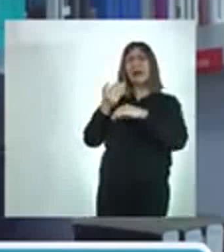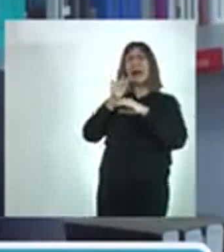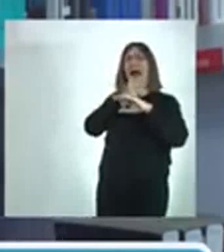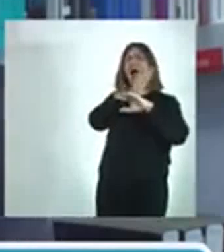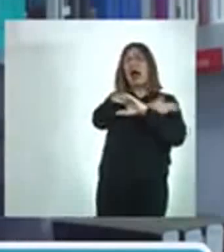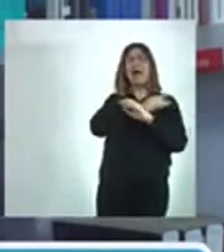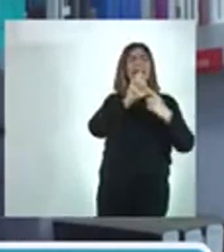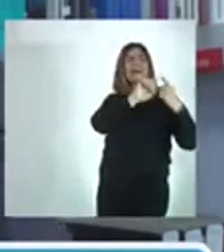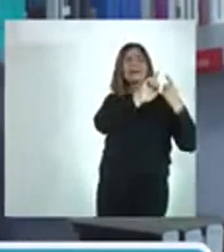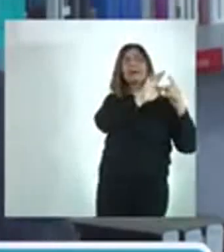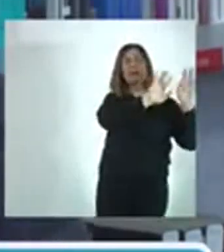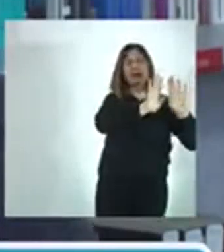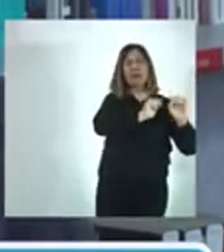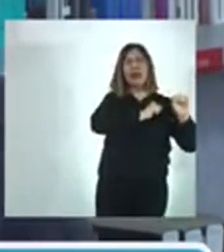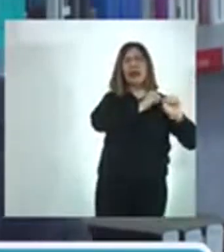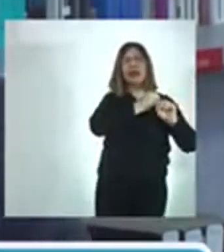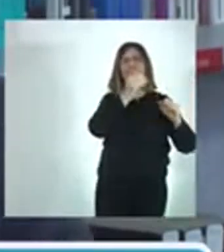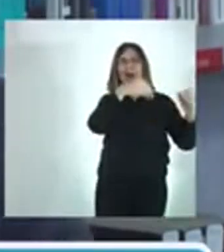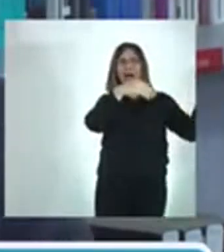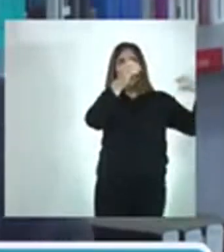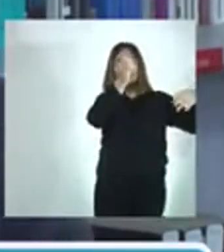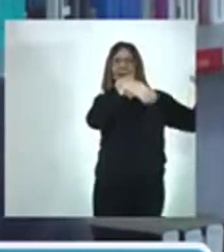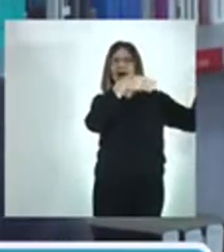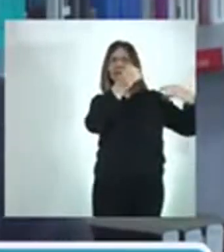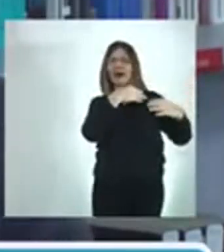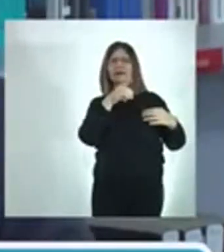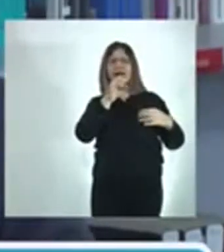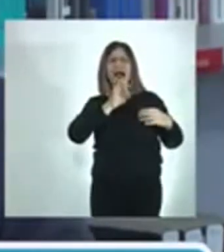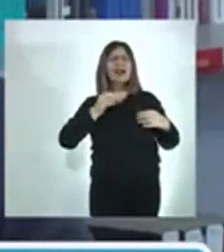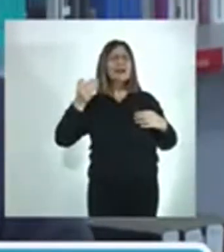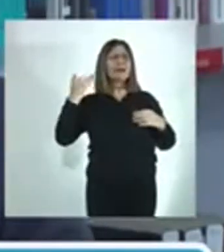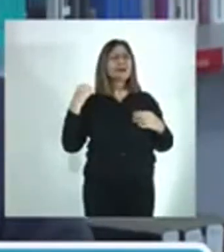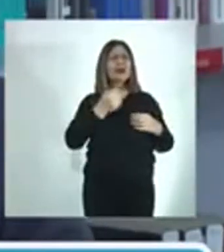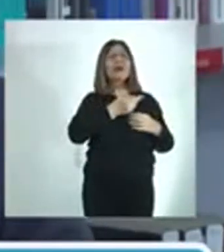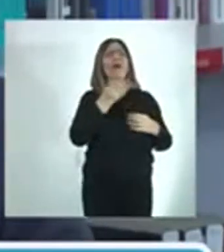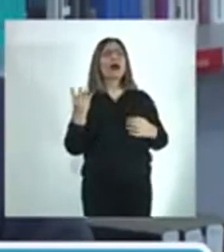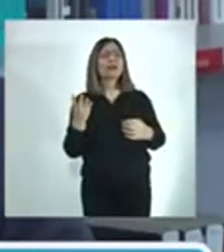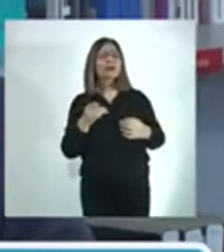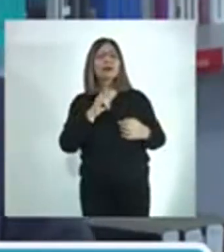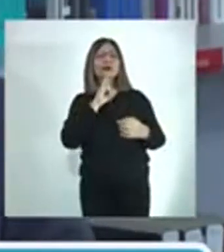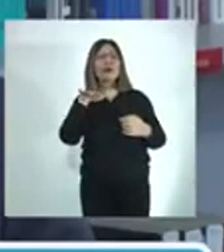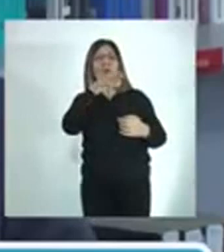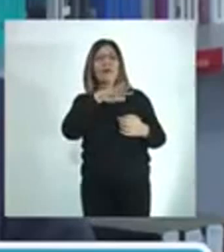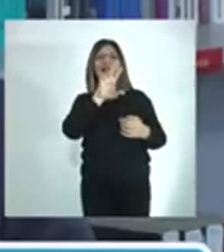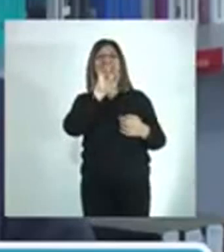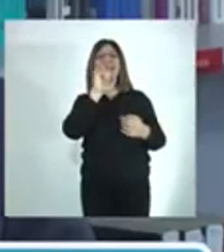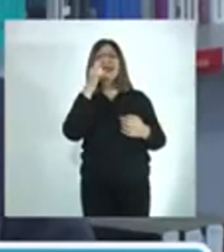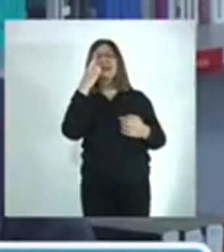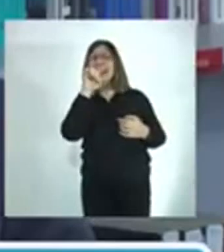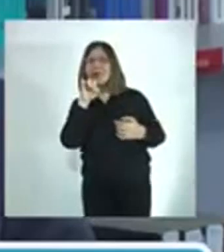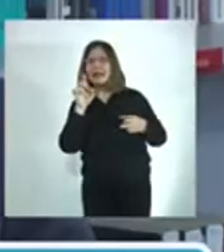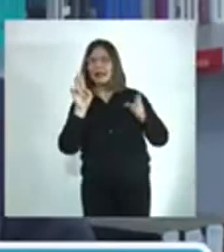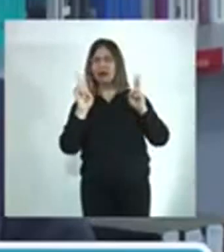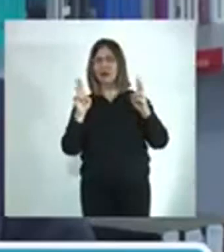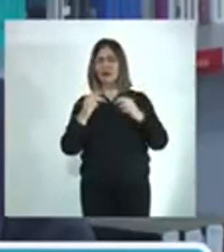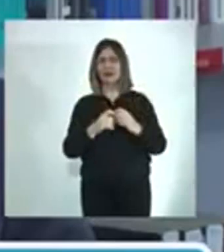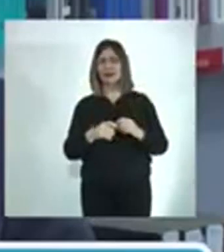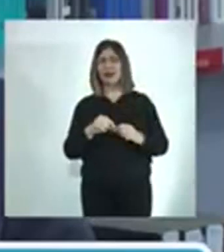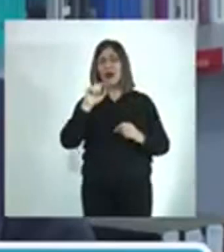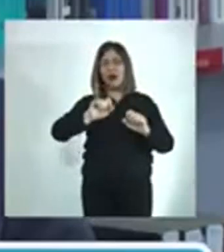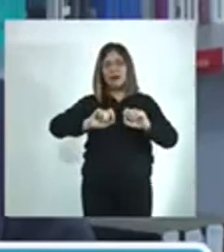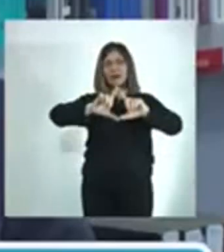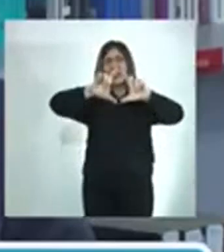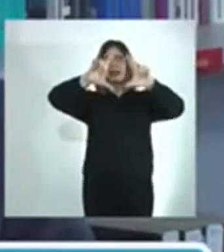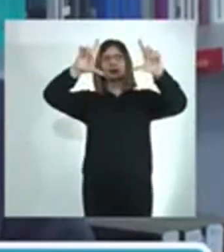gente, fueron aumentando los docentes. El año pasado tuvimos 30.000 docentes. Bueno, a todos los que nos están